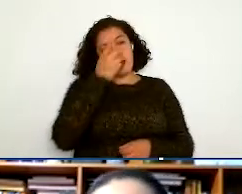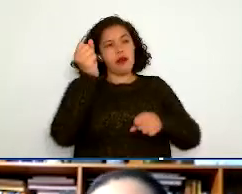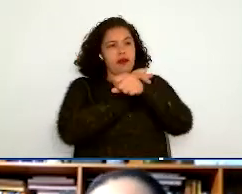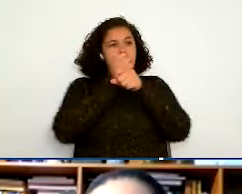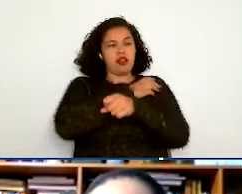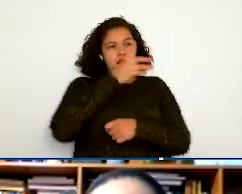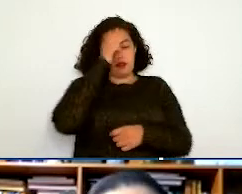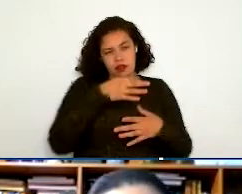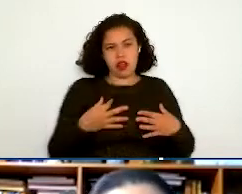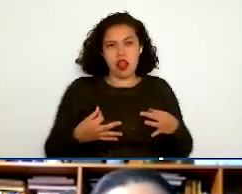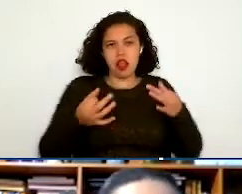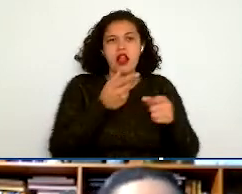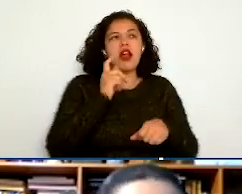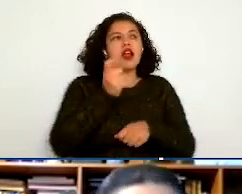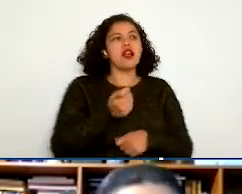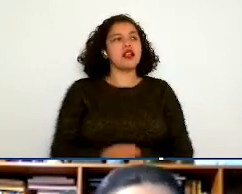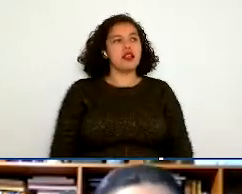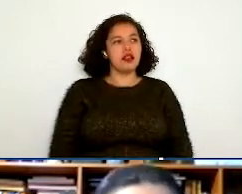práctica de calidad?